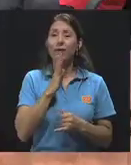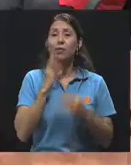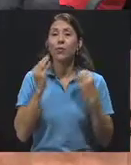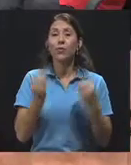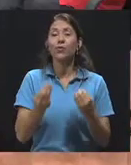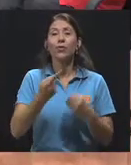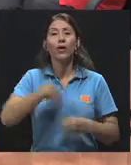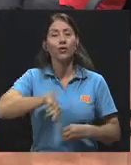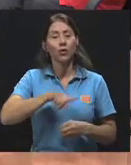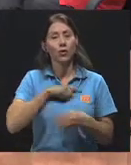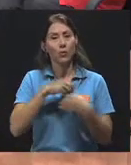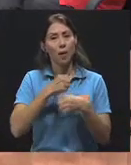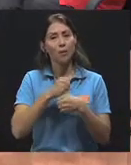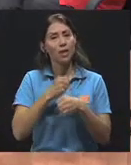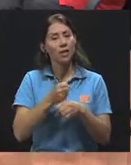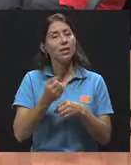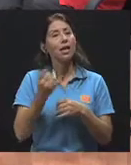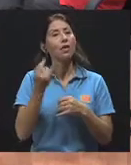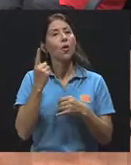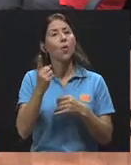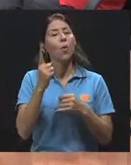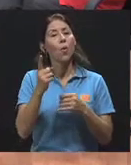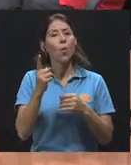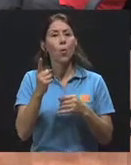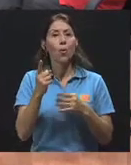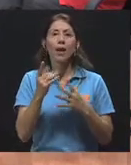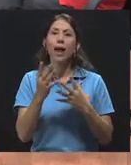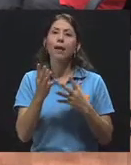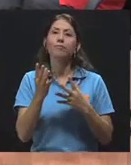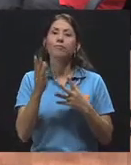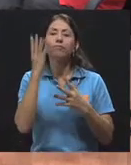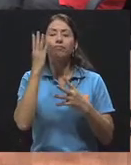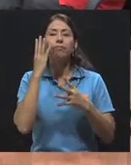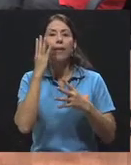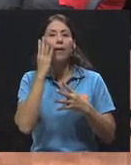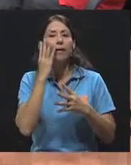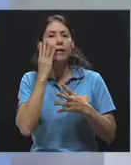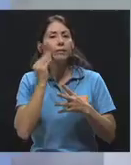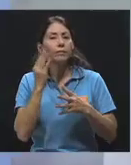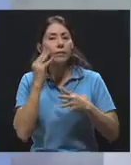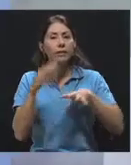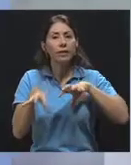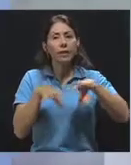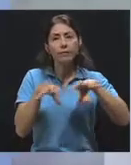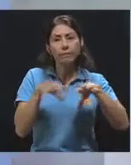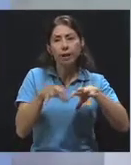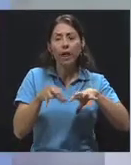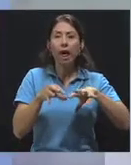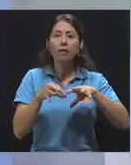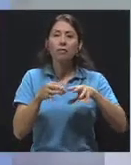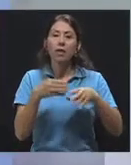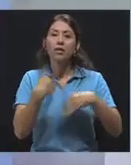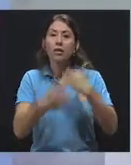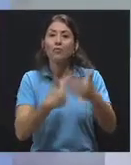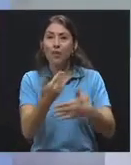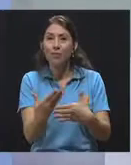estos días de cara que vamos a hacer la réplica. Claro. De estos 6 módulos que hemos tratado de